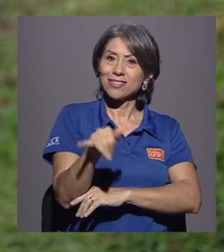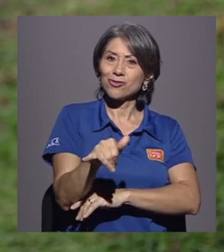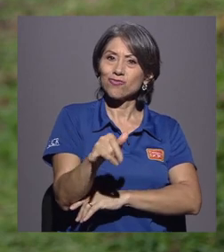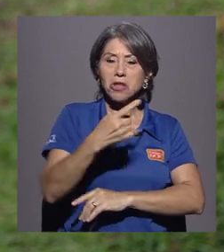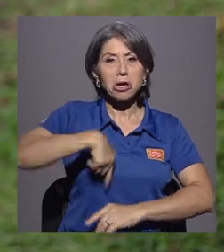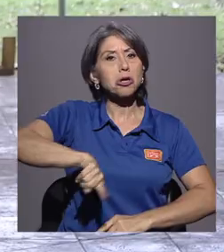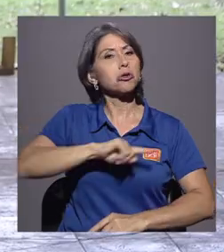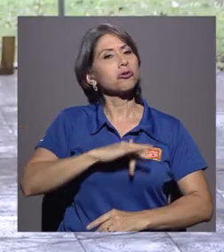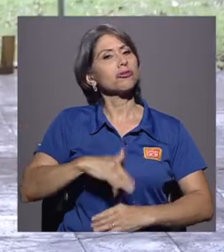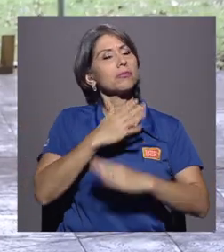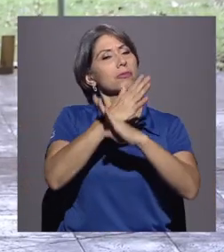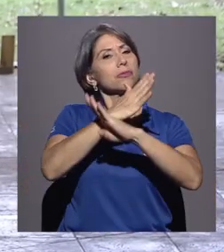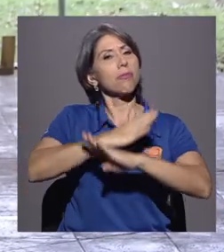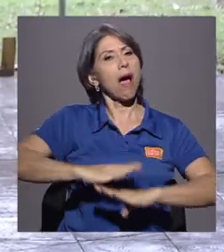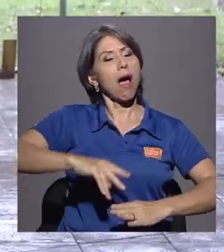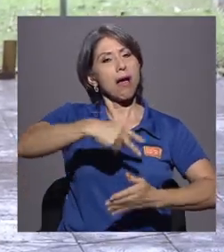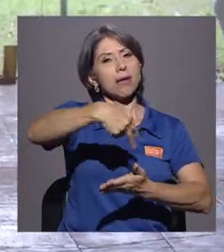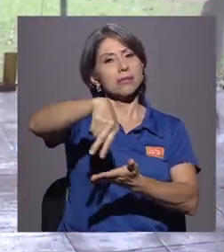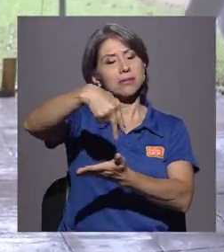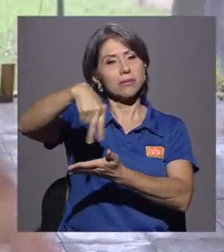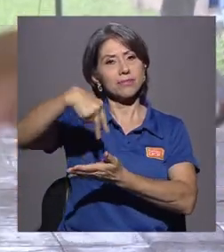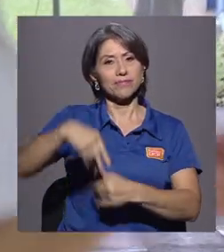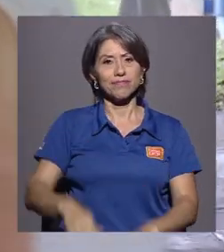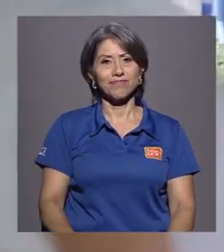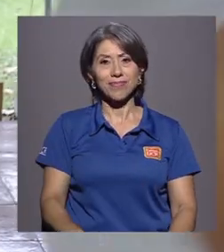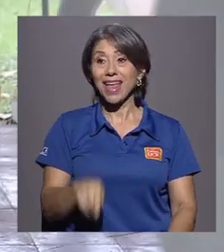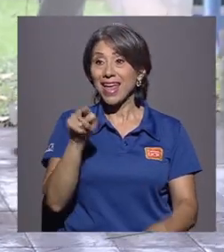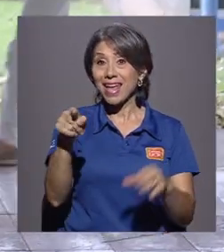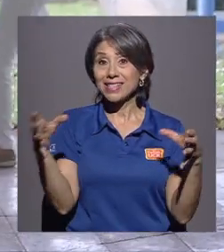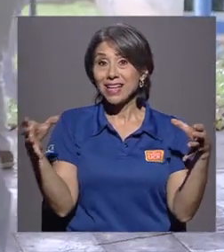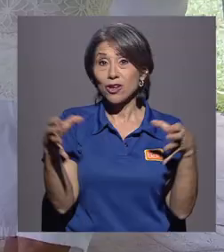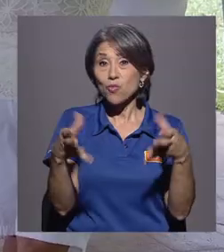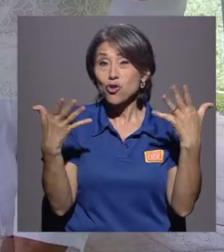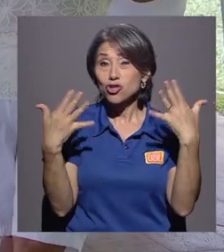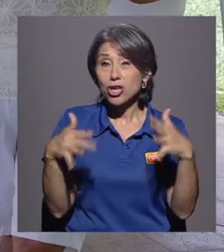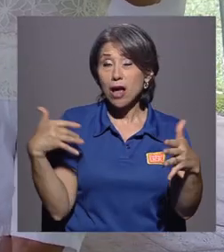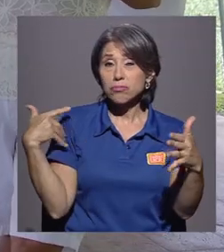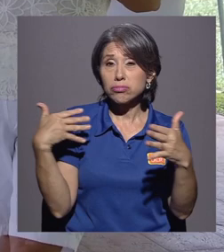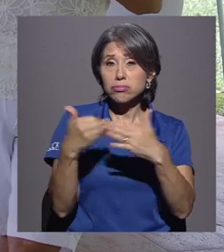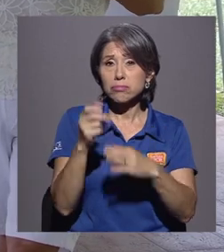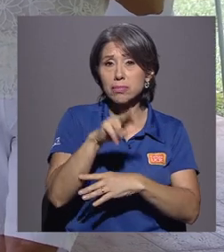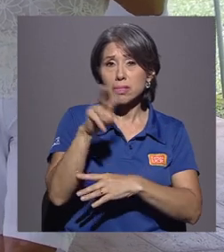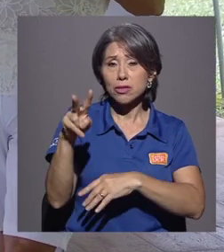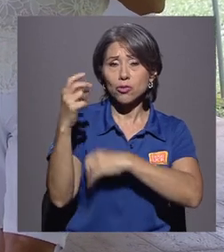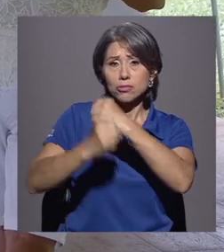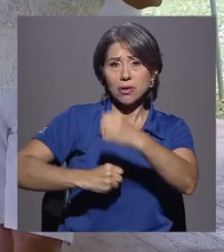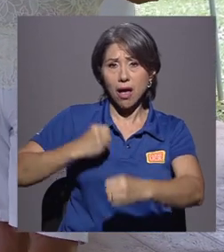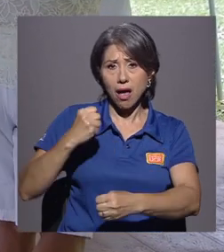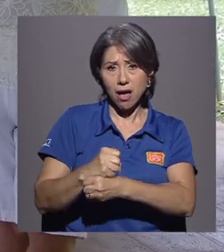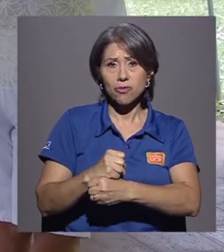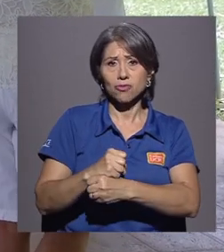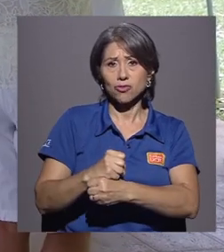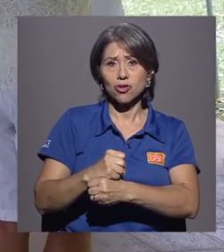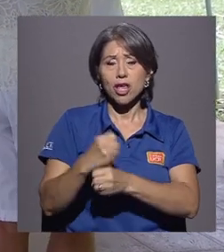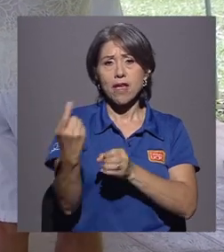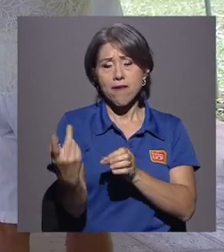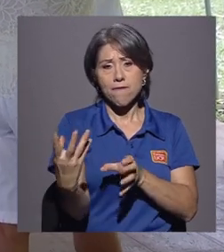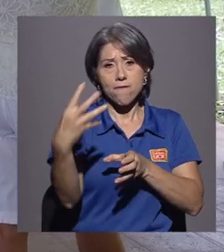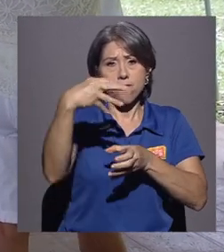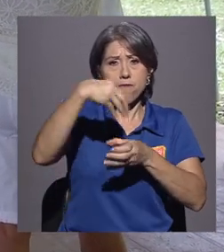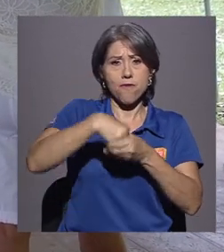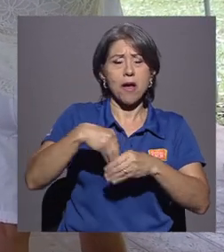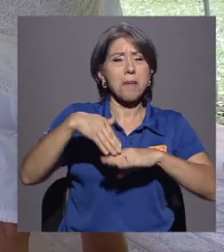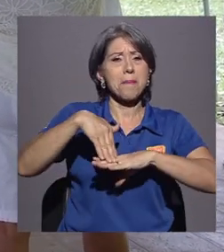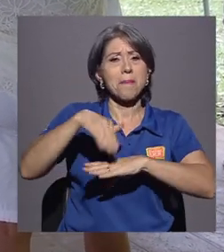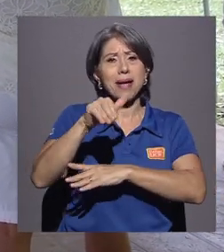realizar la más este grupo tiene ya 22 años de existencia y forma parte